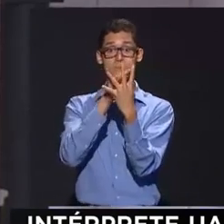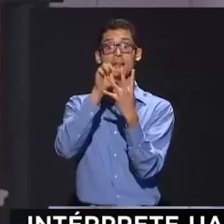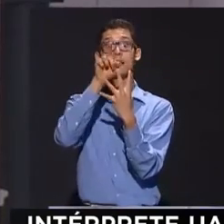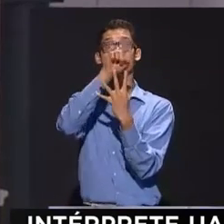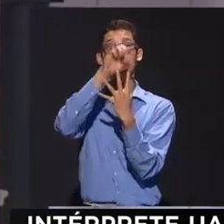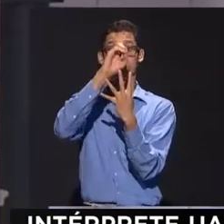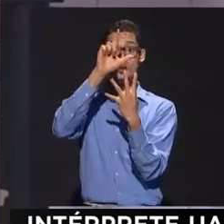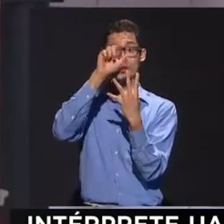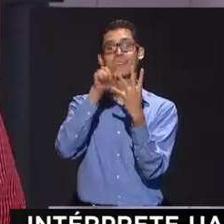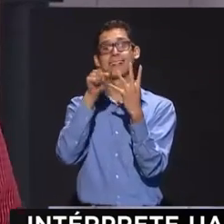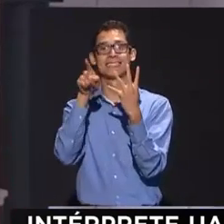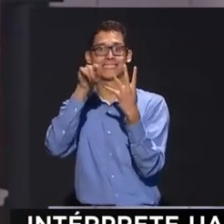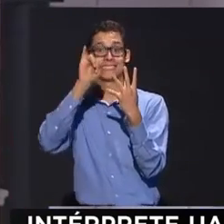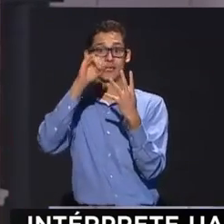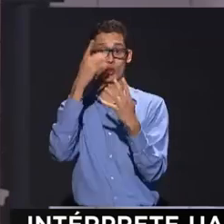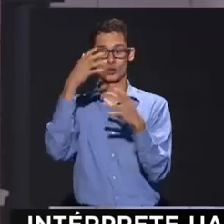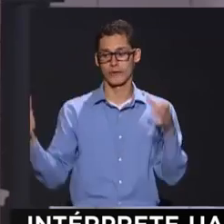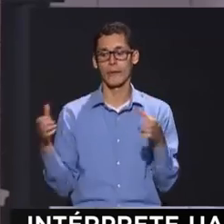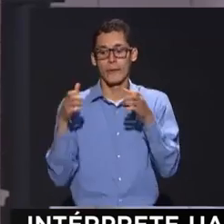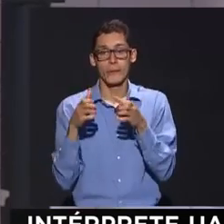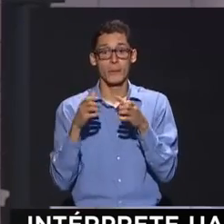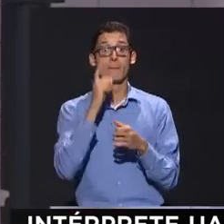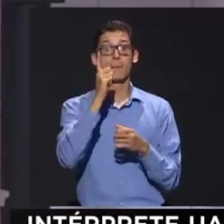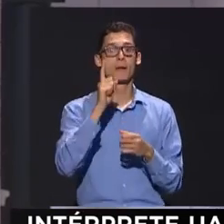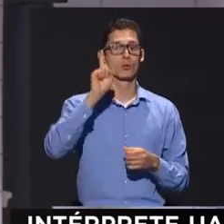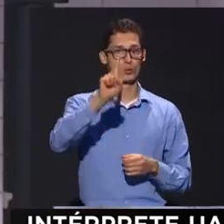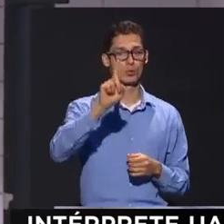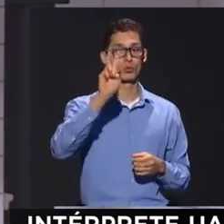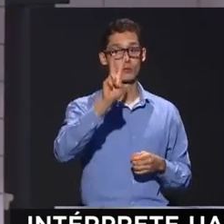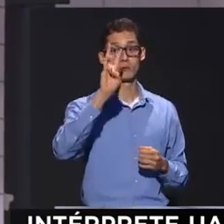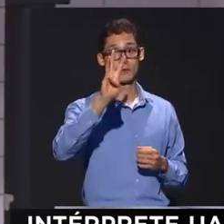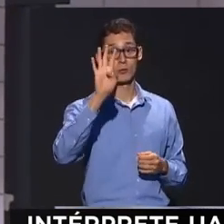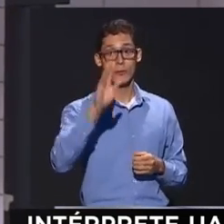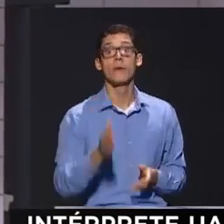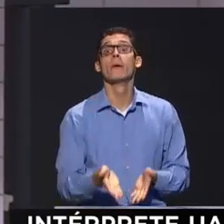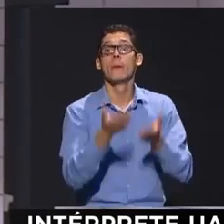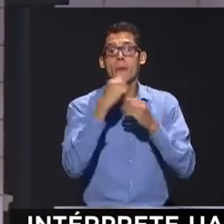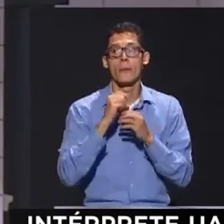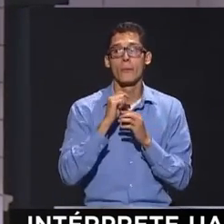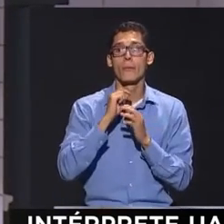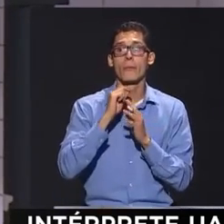tarro listo 12 4